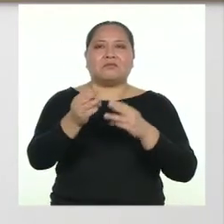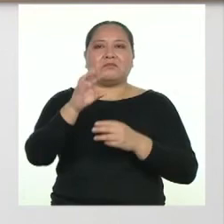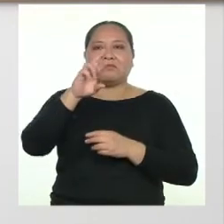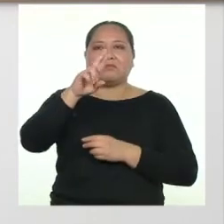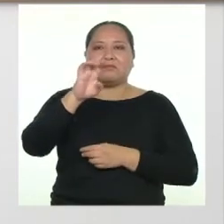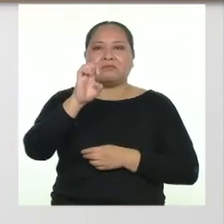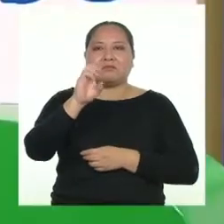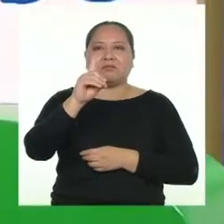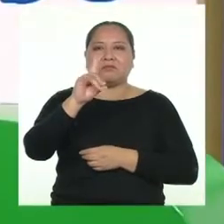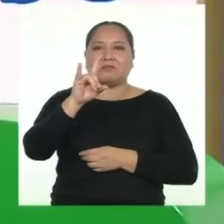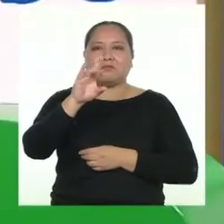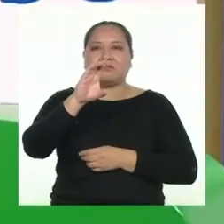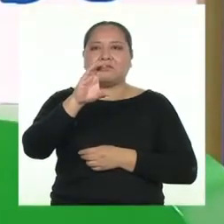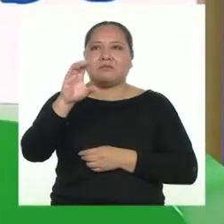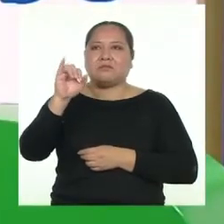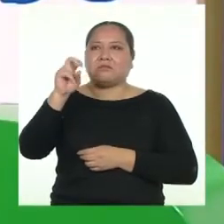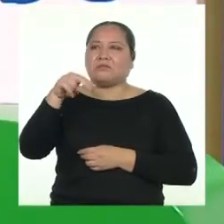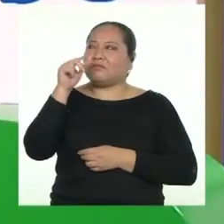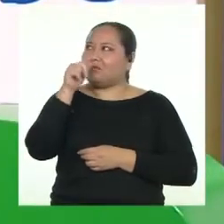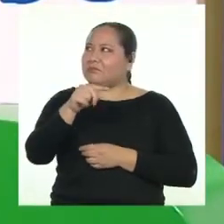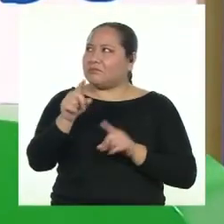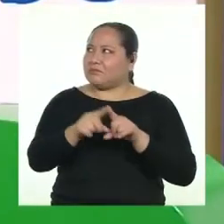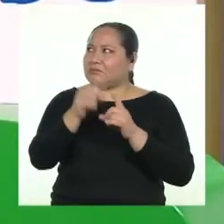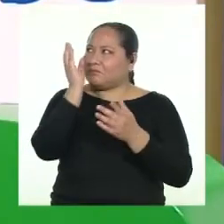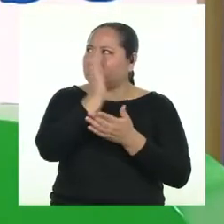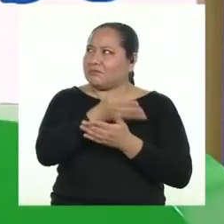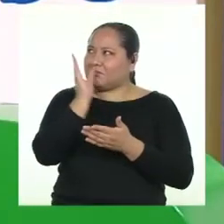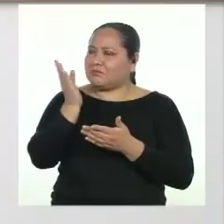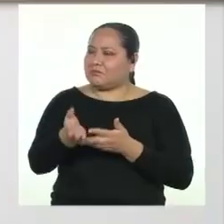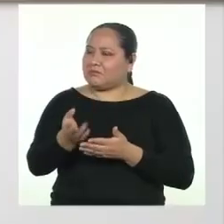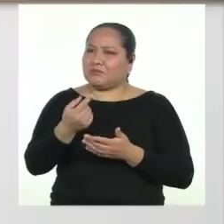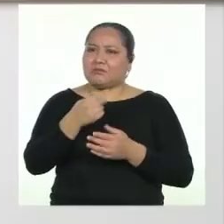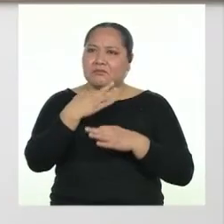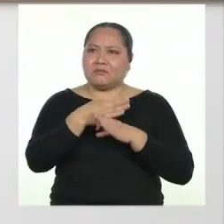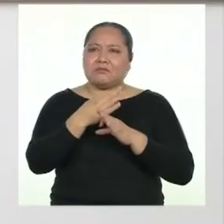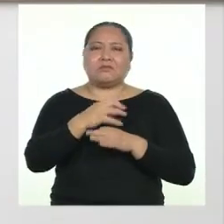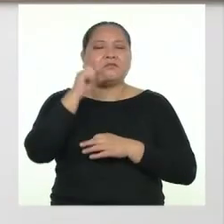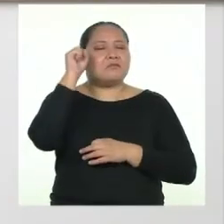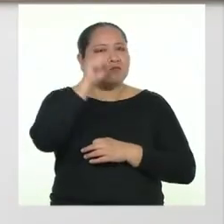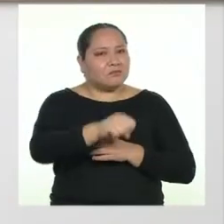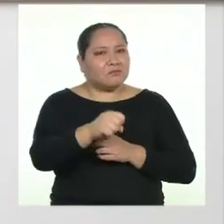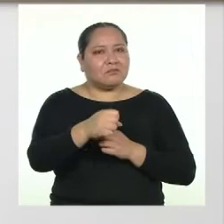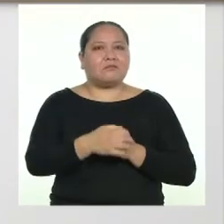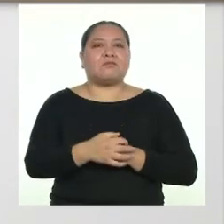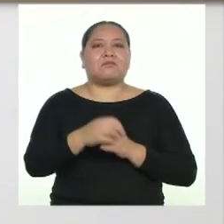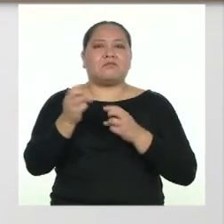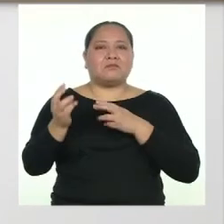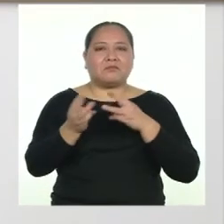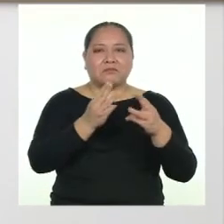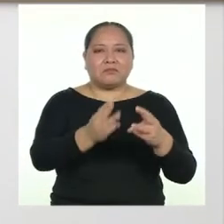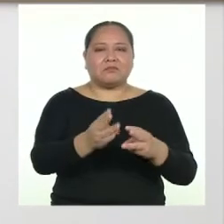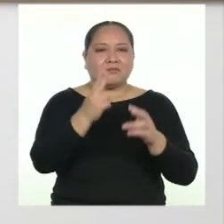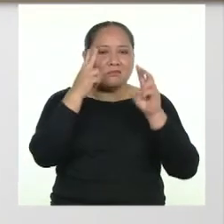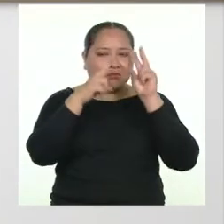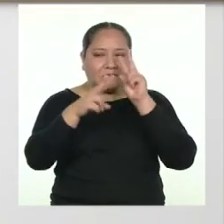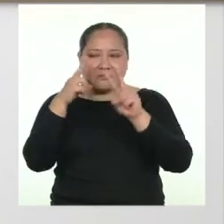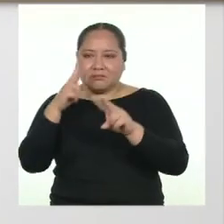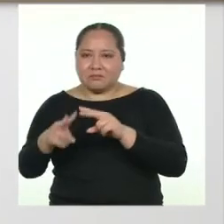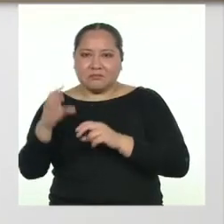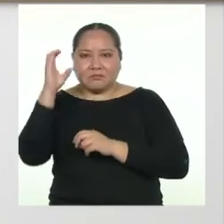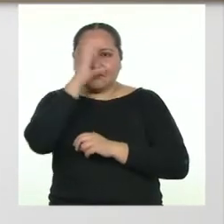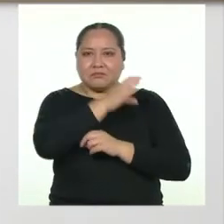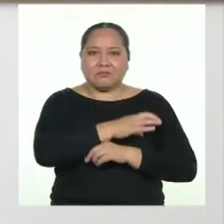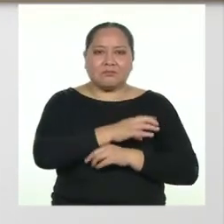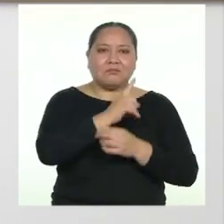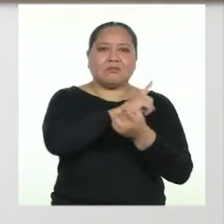reducción. ¿Y este también elimina una variable del sistema? ¡Ajá! Los métodos que hemos estado viendo